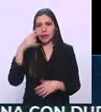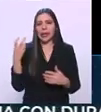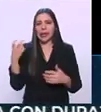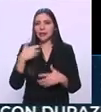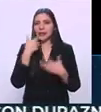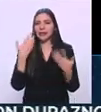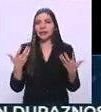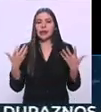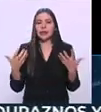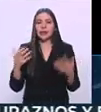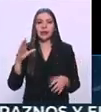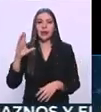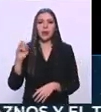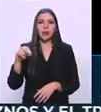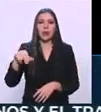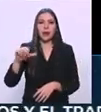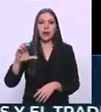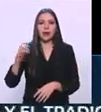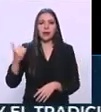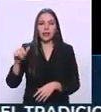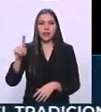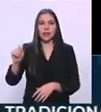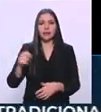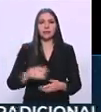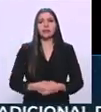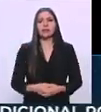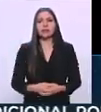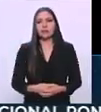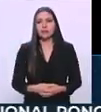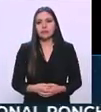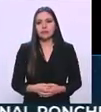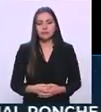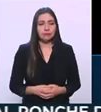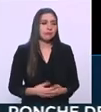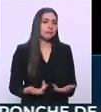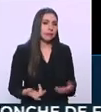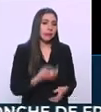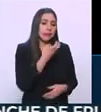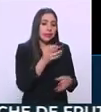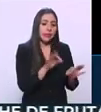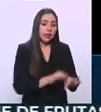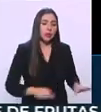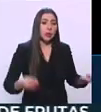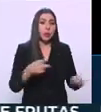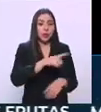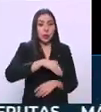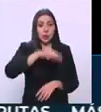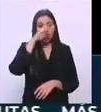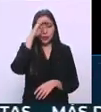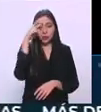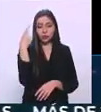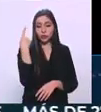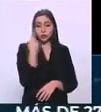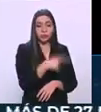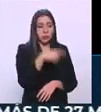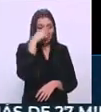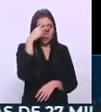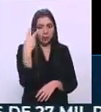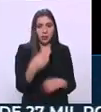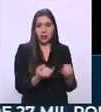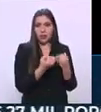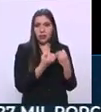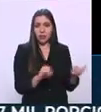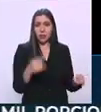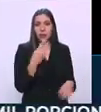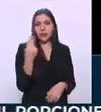Exactamente, eso es fundamental. No podemos pensar en independencia, autonomía tecnológica si no tenemos primero soberanía científica.